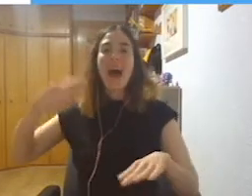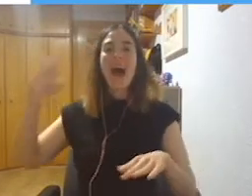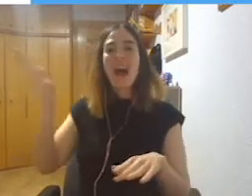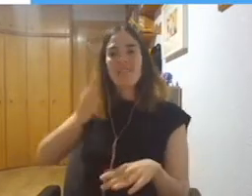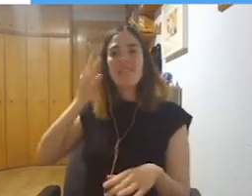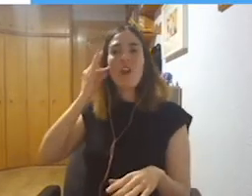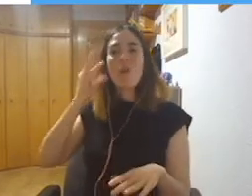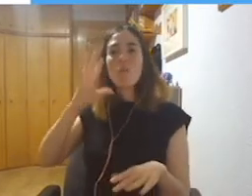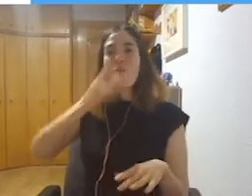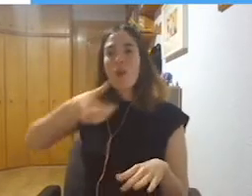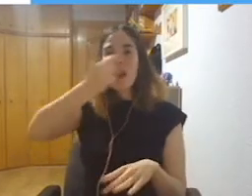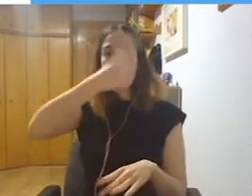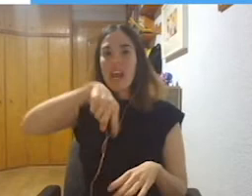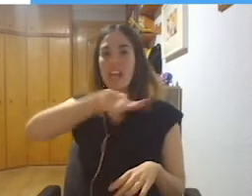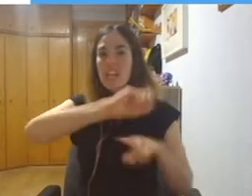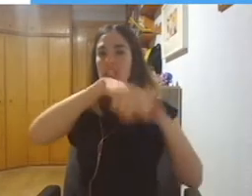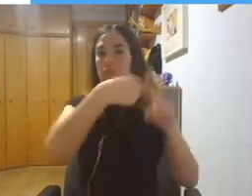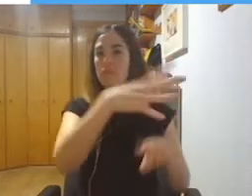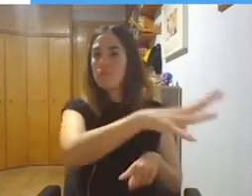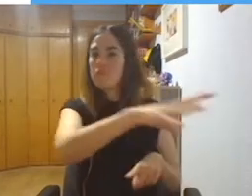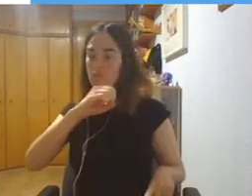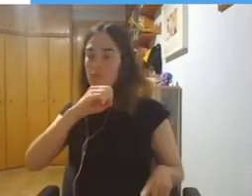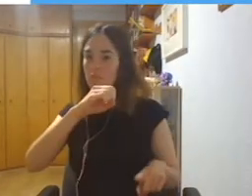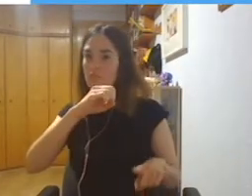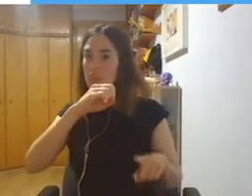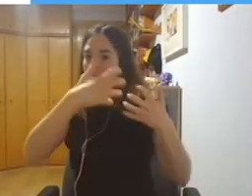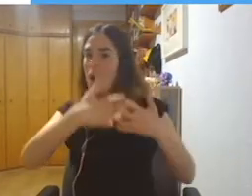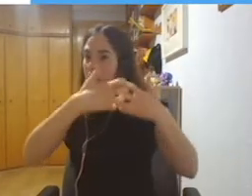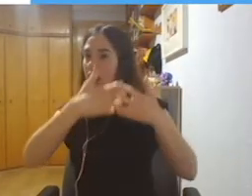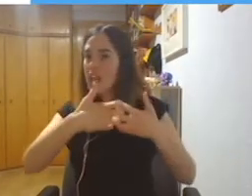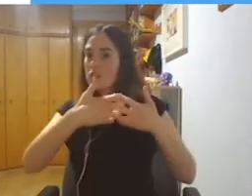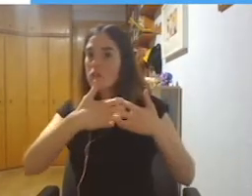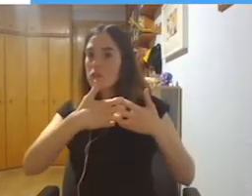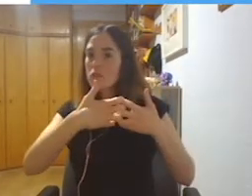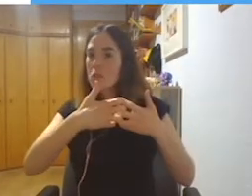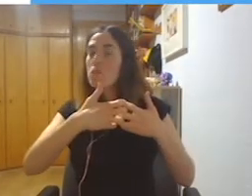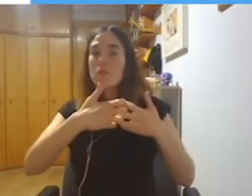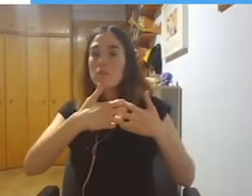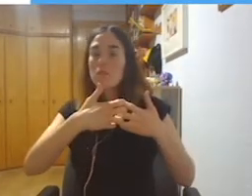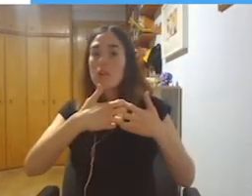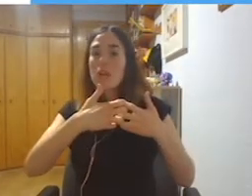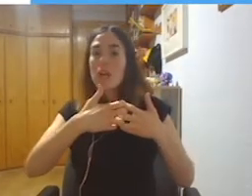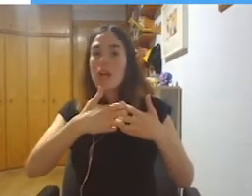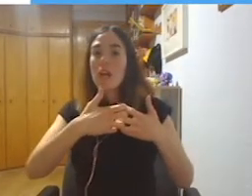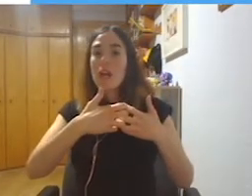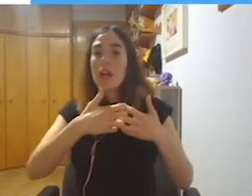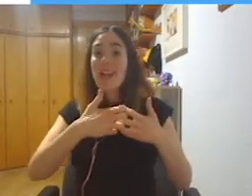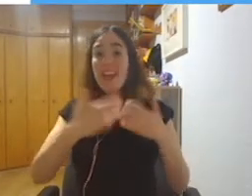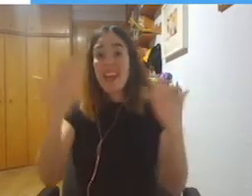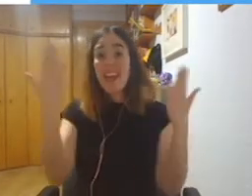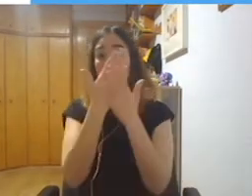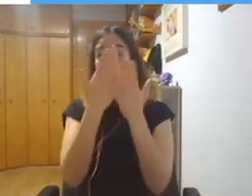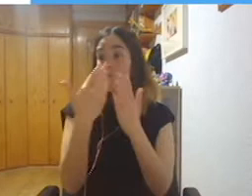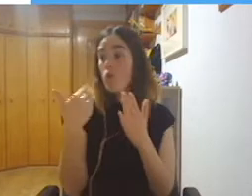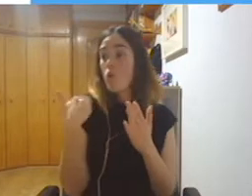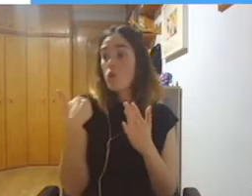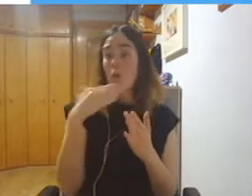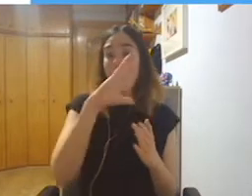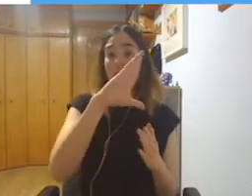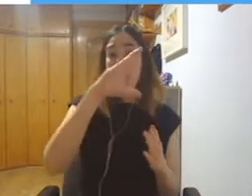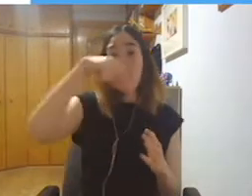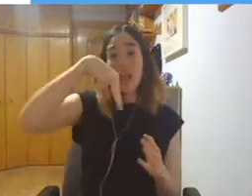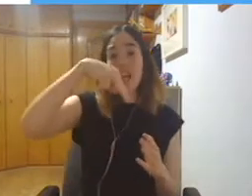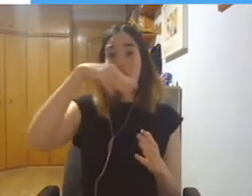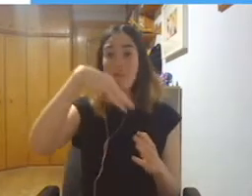menos posibilidades de hacerse con este tipo de aparatos, sino que de hecho en el último estudio de la CNMC,